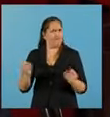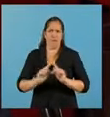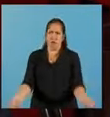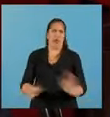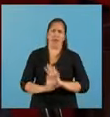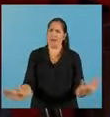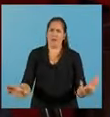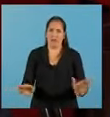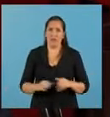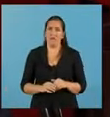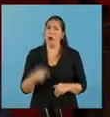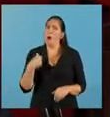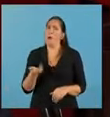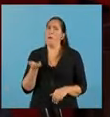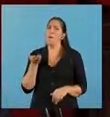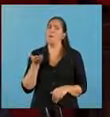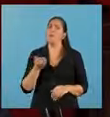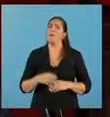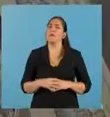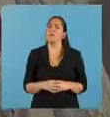Vamos a exigirles